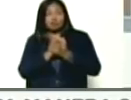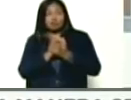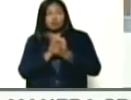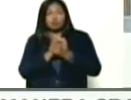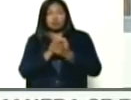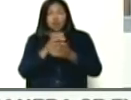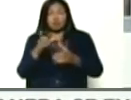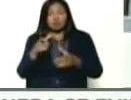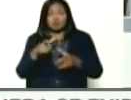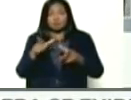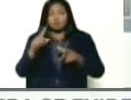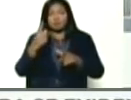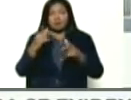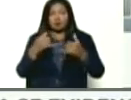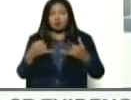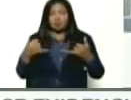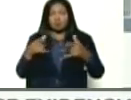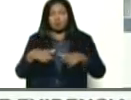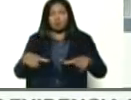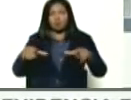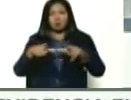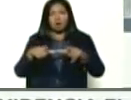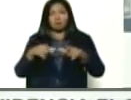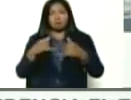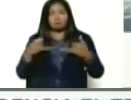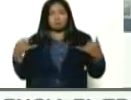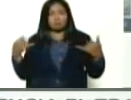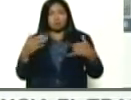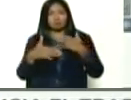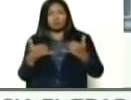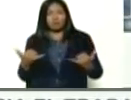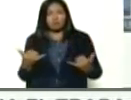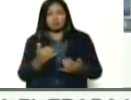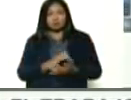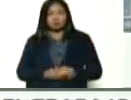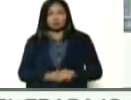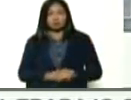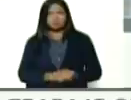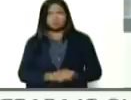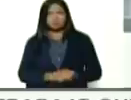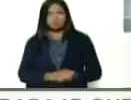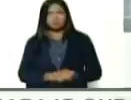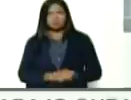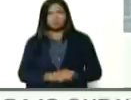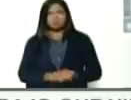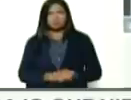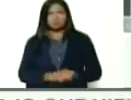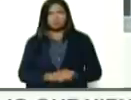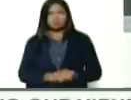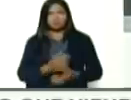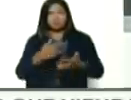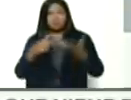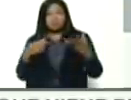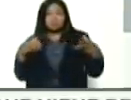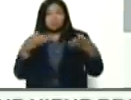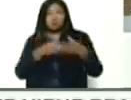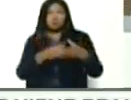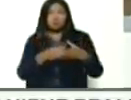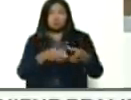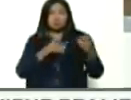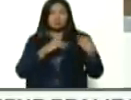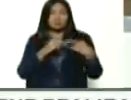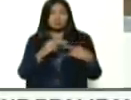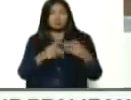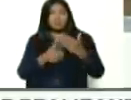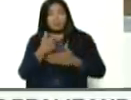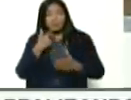línea de batalla te felicito los felicito alvarado marín gloria bueno que más me